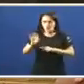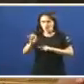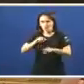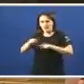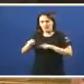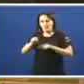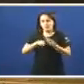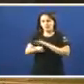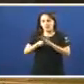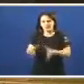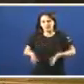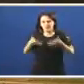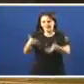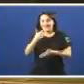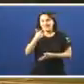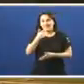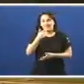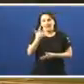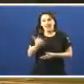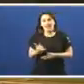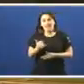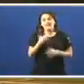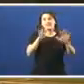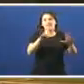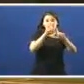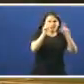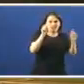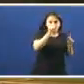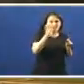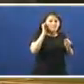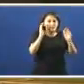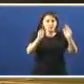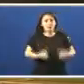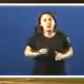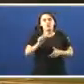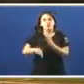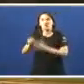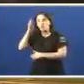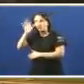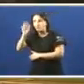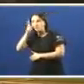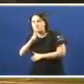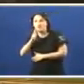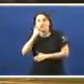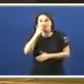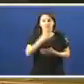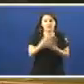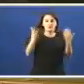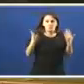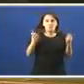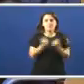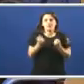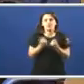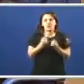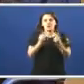procesos asistenciais, na que se indica que hai 10 enfermeiros e enfermeiras menos en plantilla que en Coruña e Vigo, 19 auxiliares